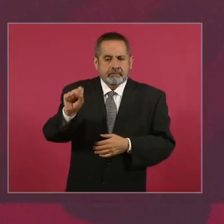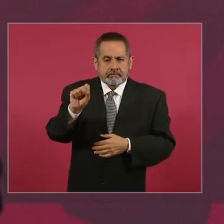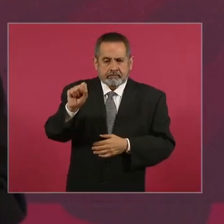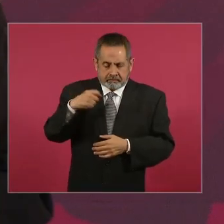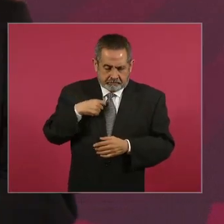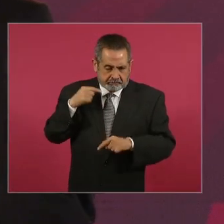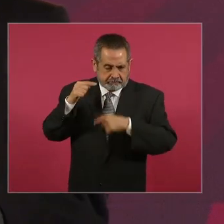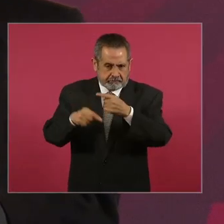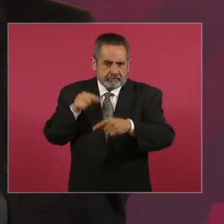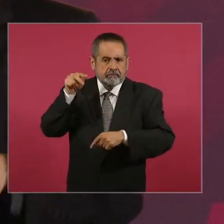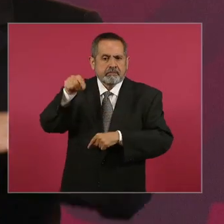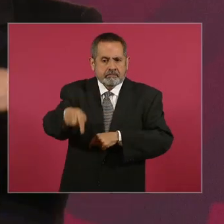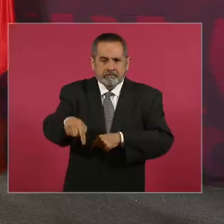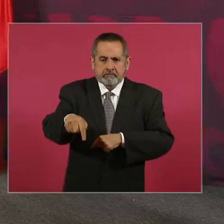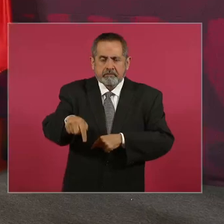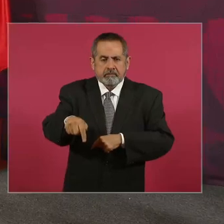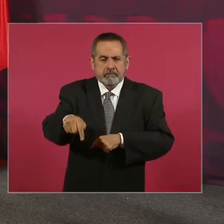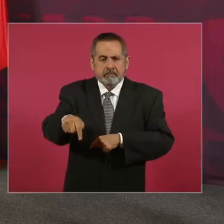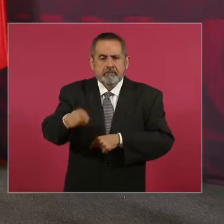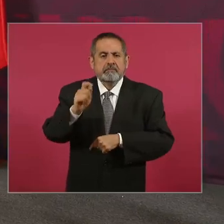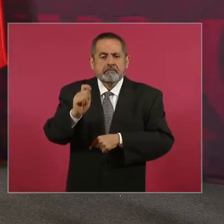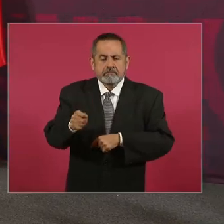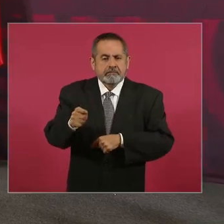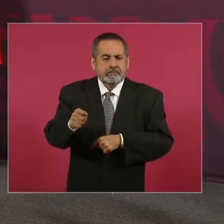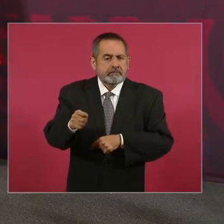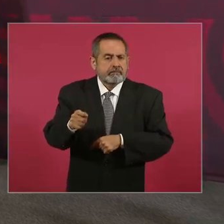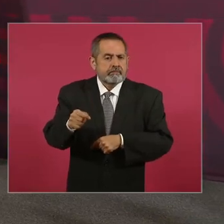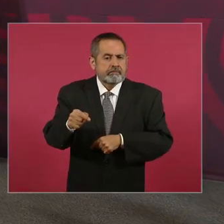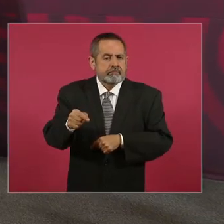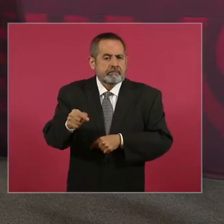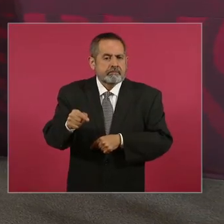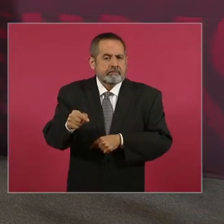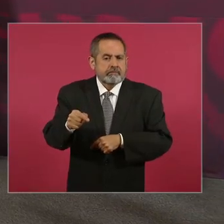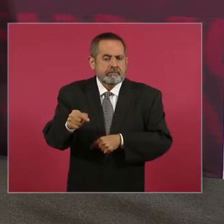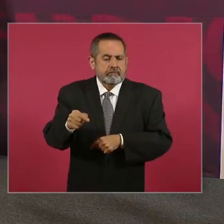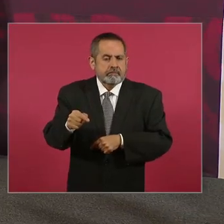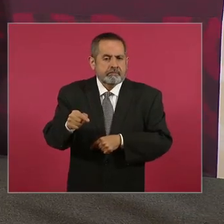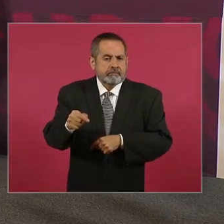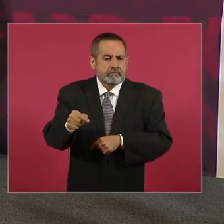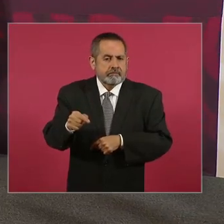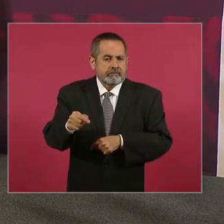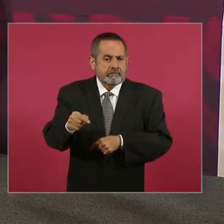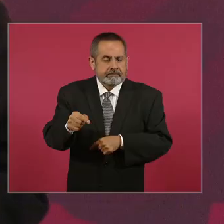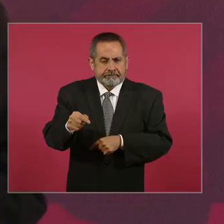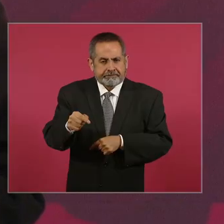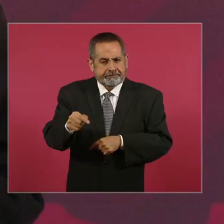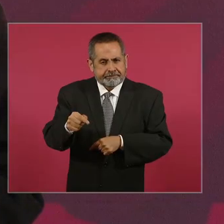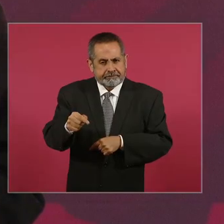vamos a terminar ya de